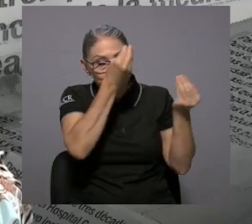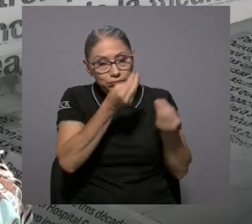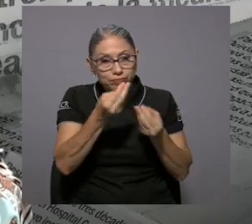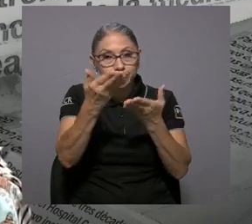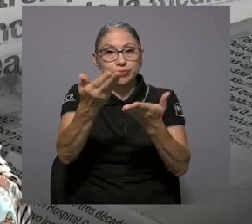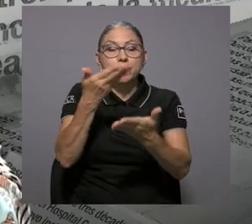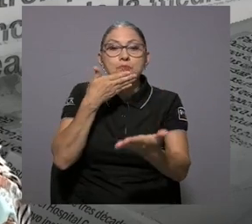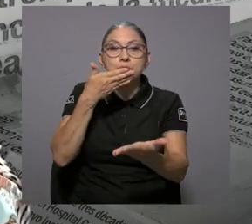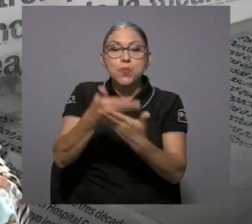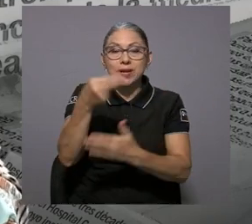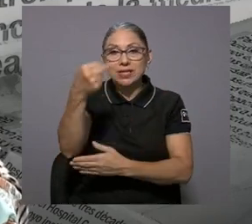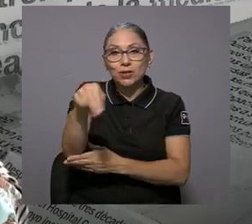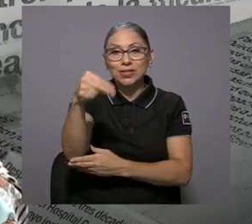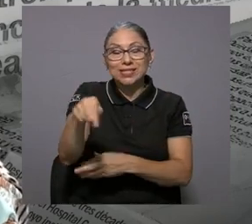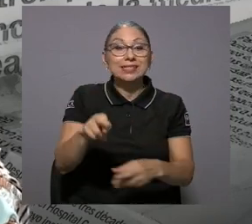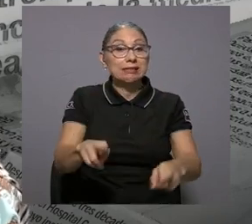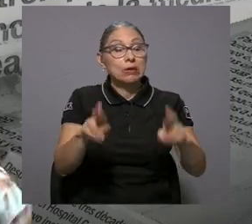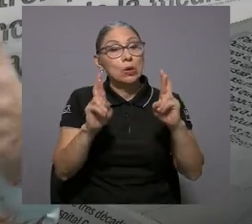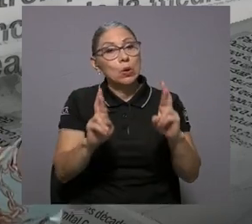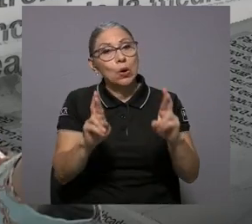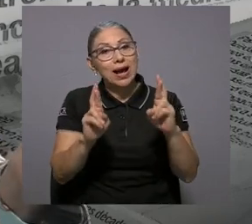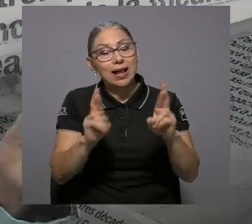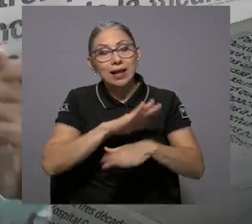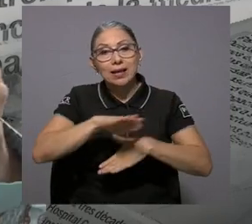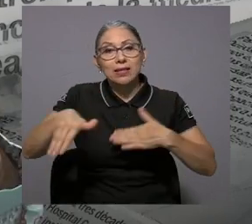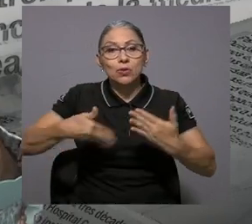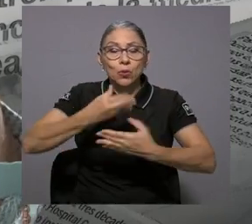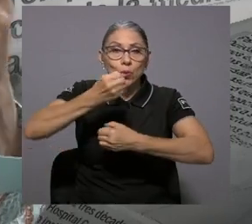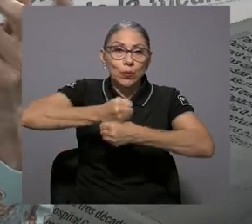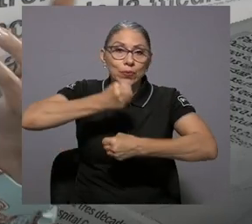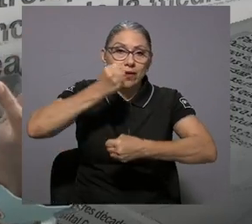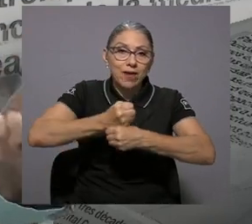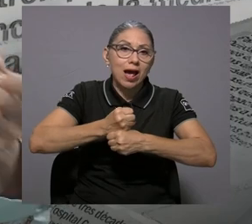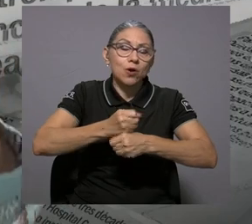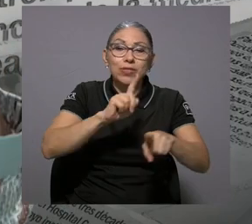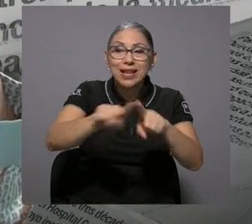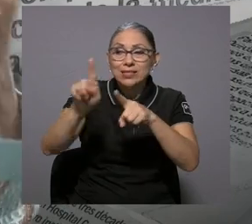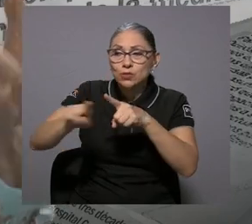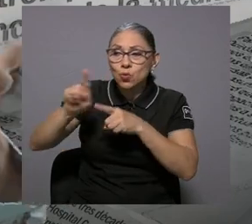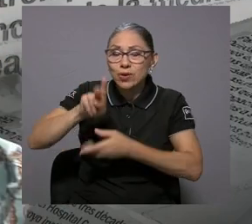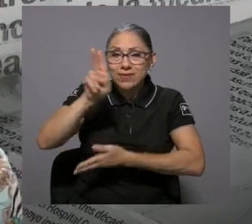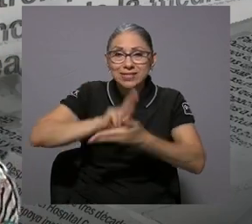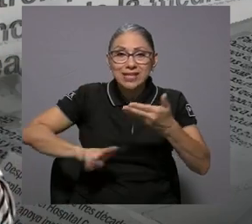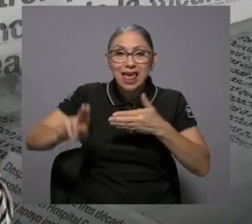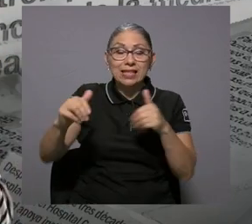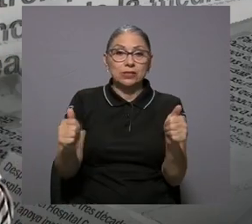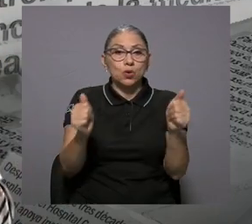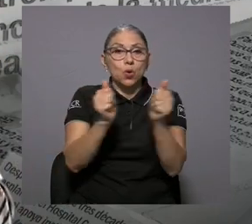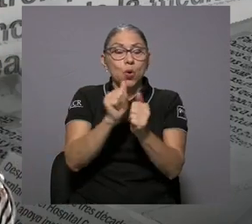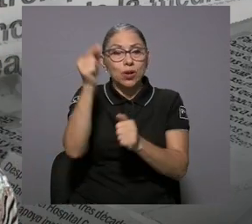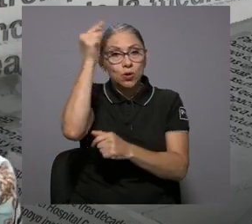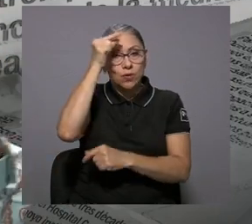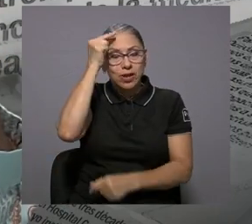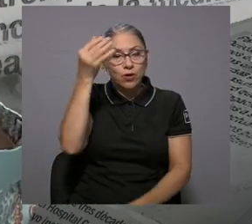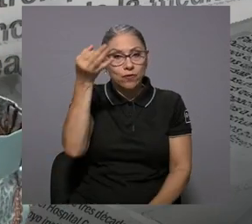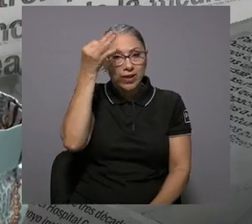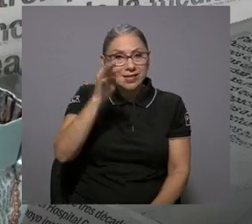noticias y ojalá que todo el trabajo, tanto de las universidades en conjunto con el gobierno